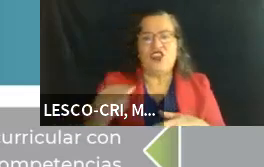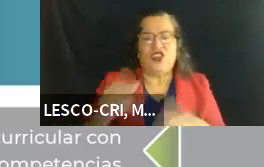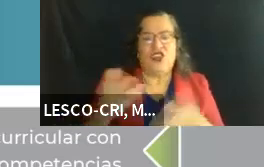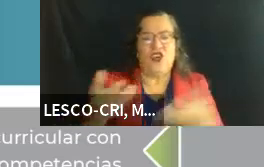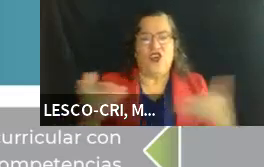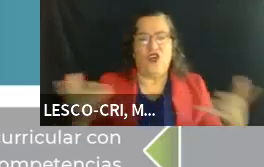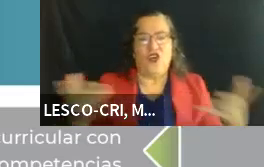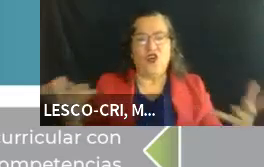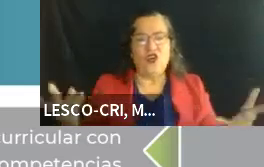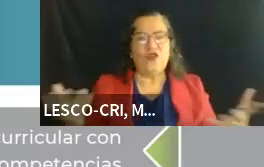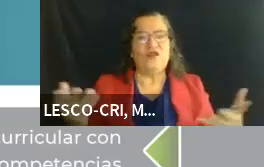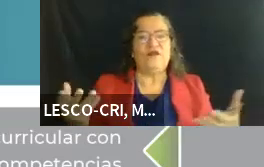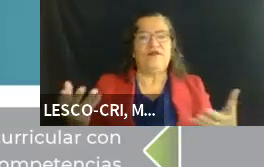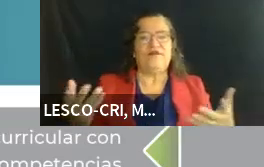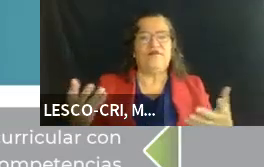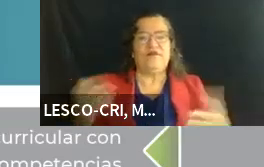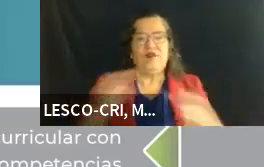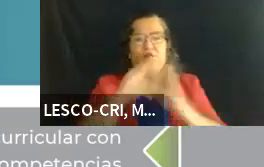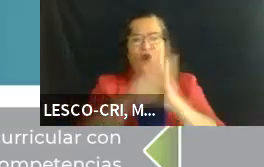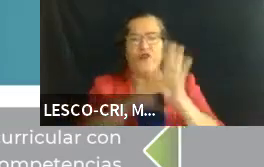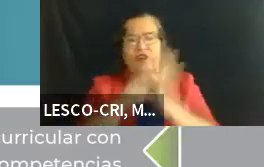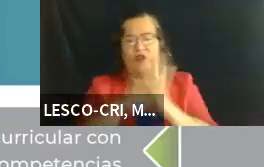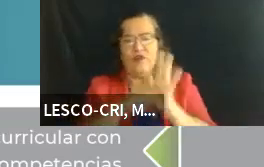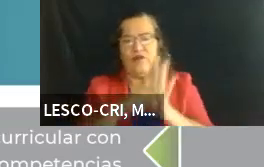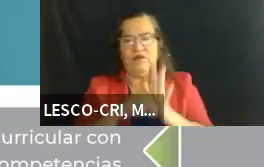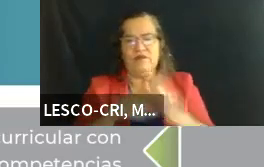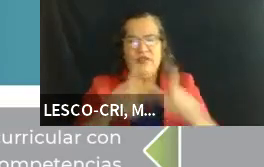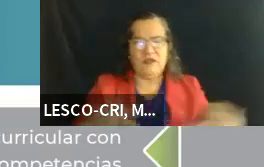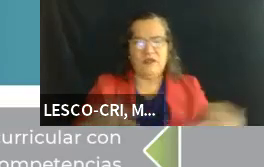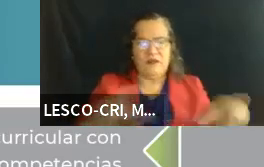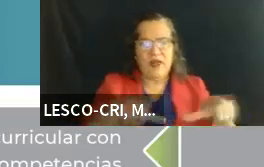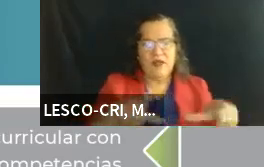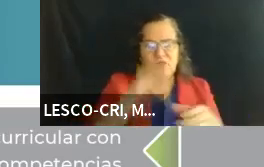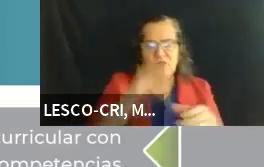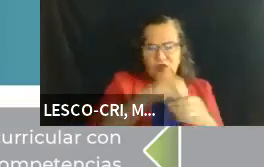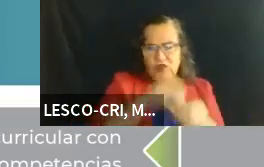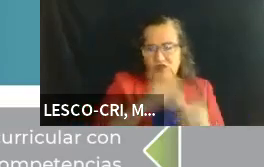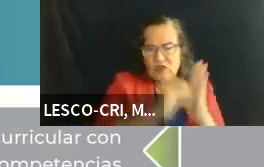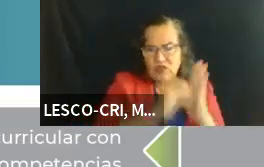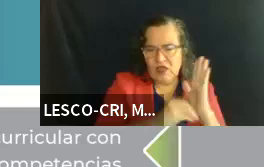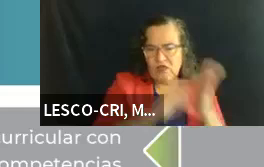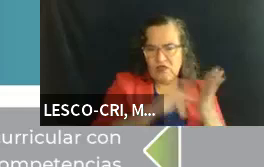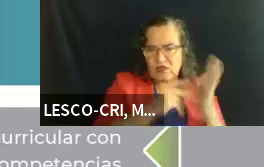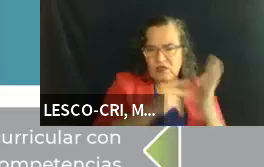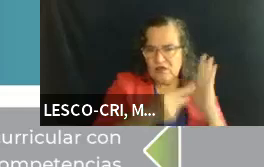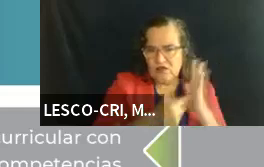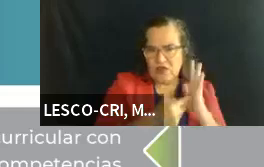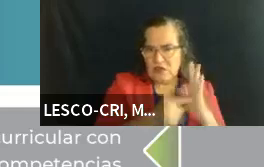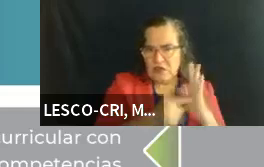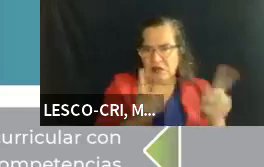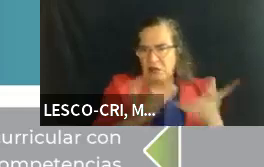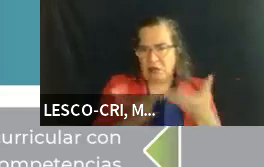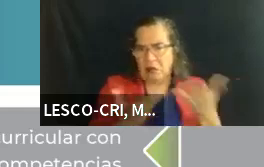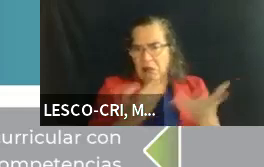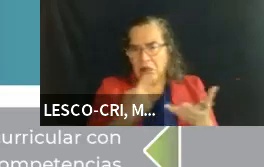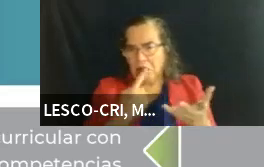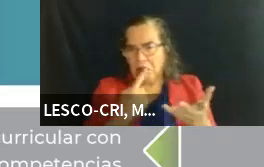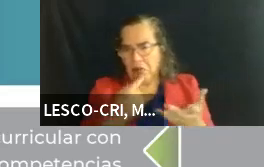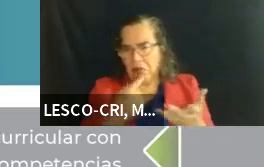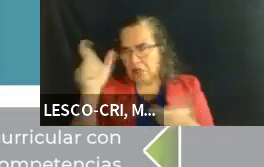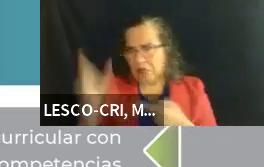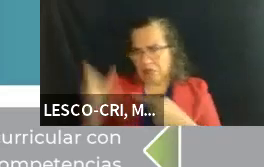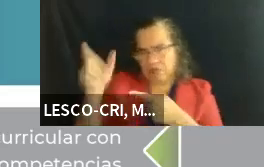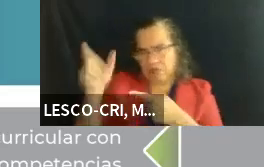espacios curriculares con contenidos de tipo conceptual, sin gran referencia al sujeto como